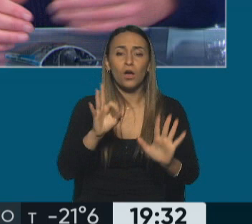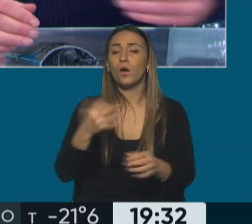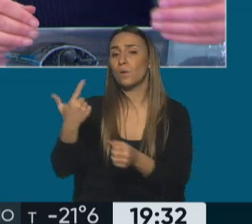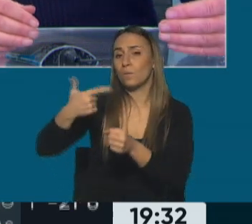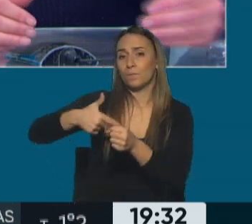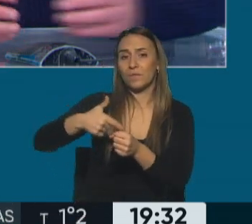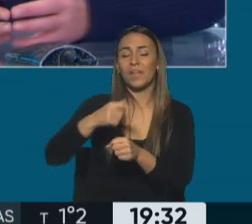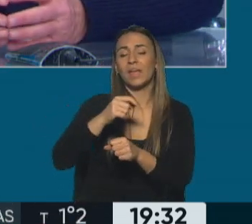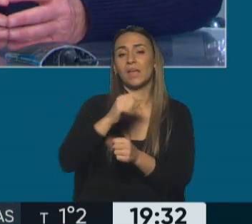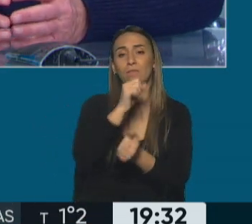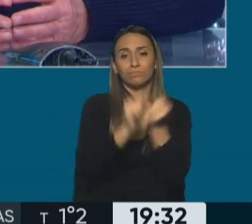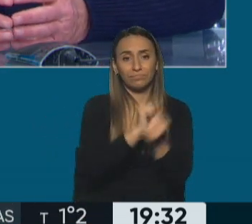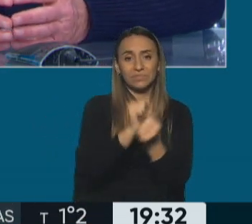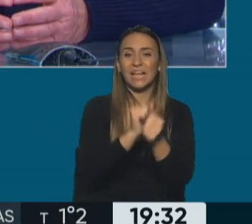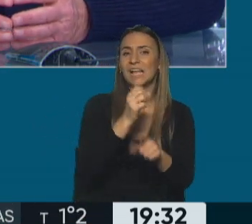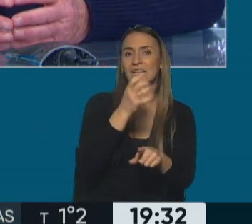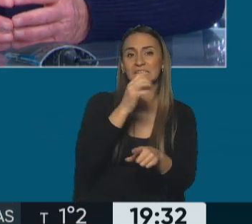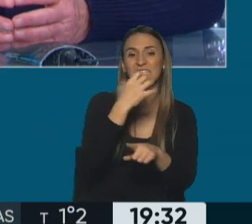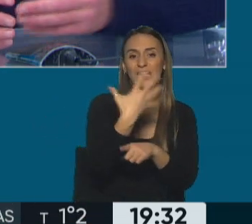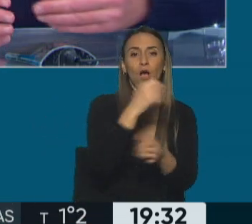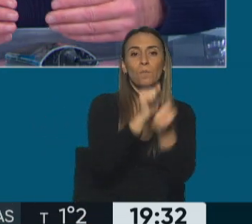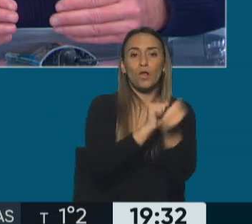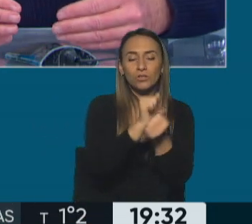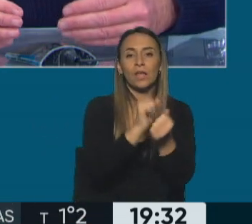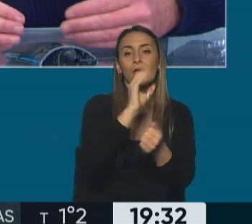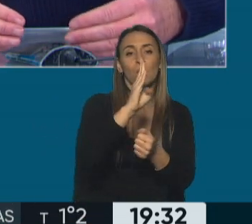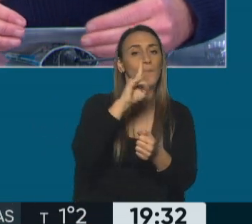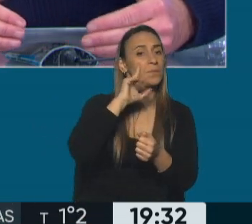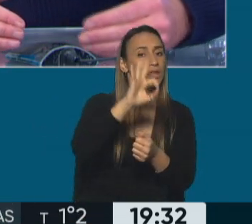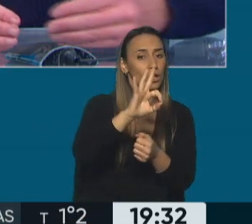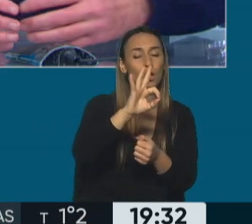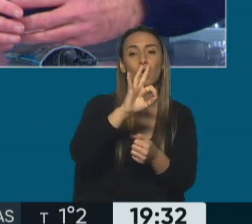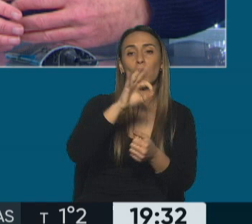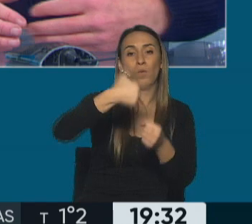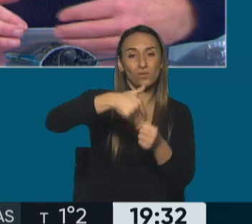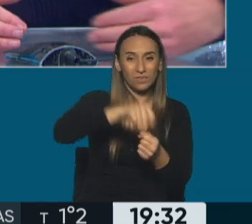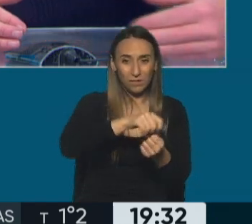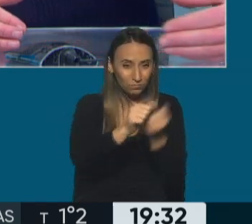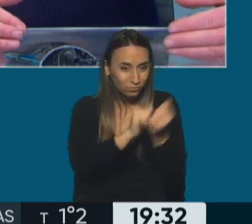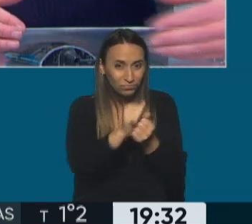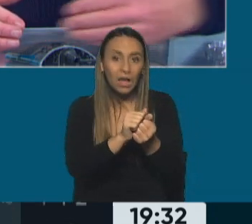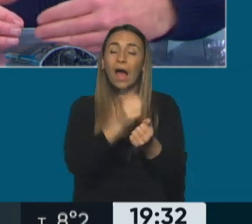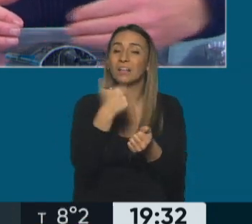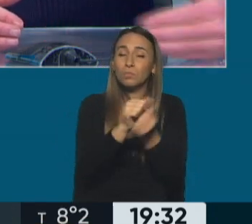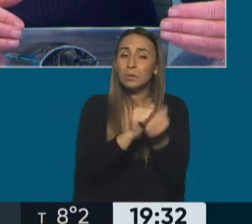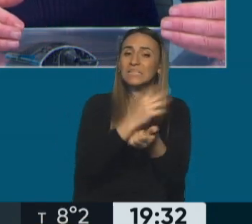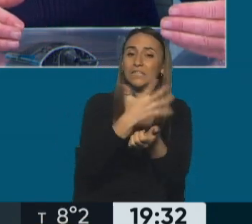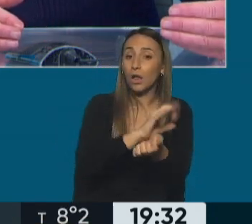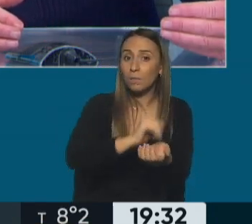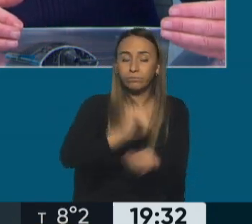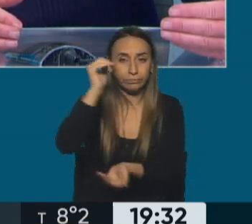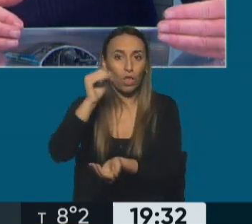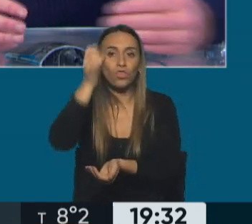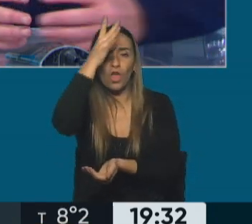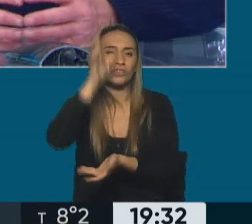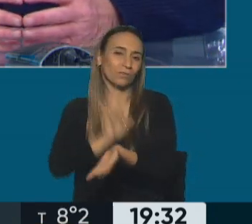pasamos del 5 al 12,5 que se autorizó. Pero hay que ver si tenemos digamos, no lo tenemos de un día para otro. O